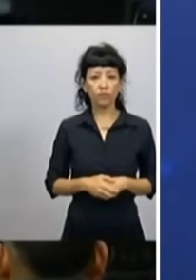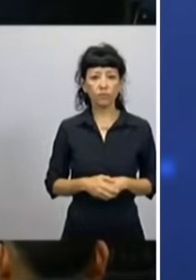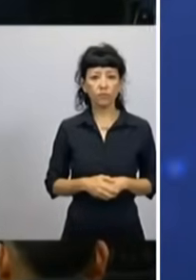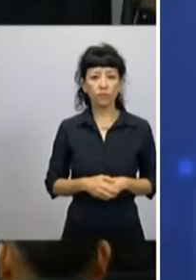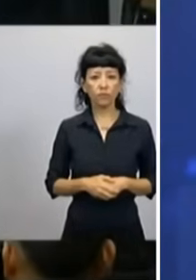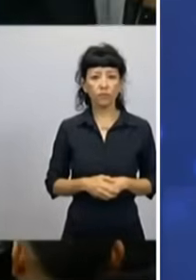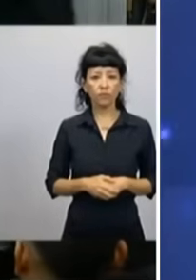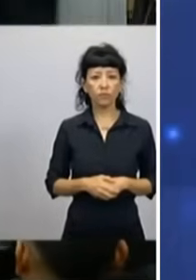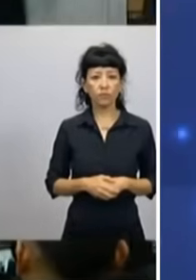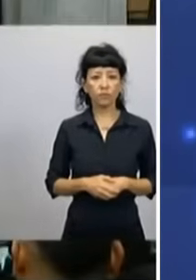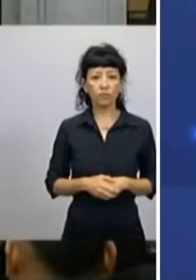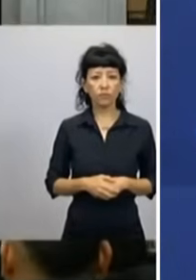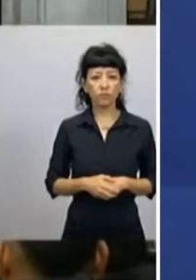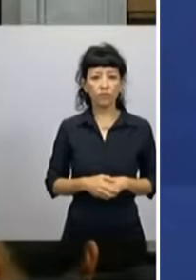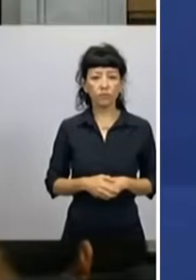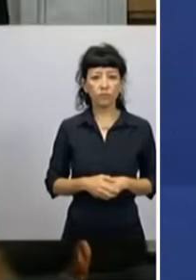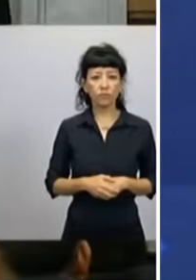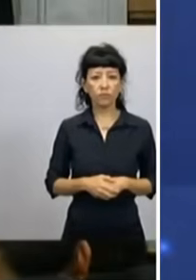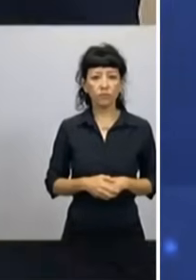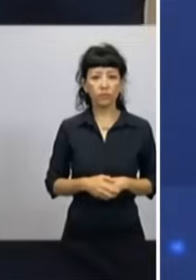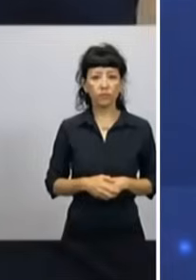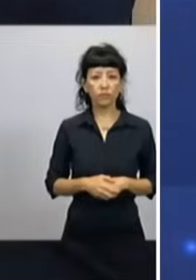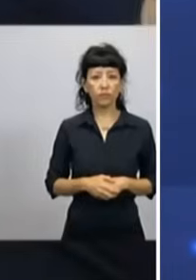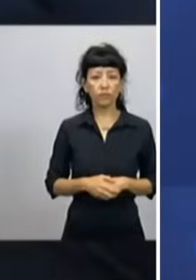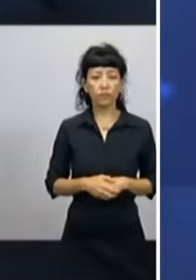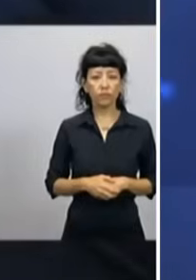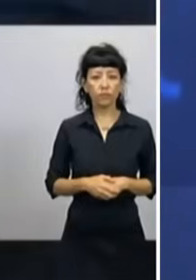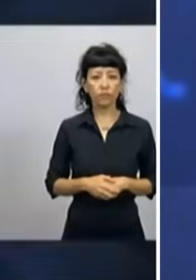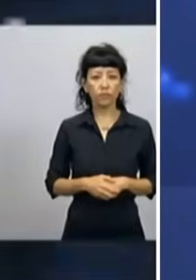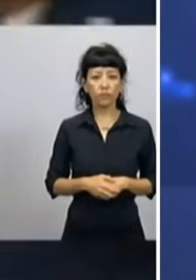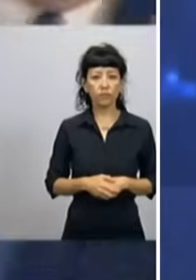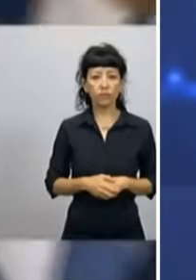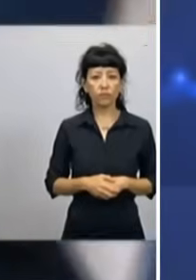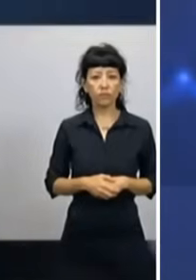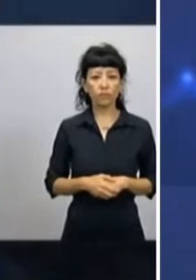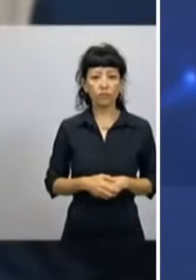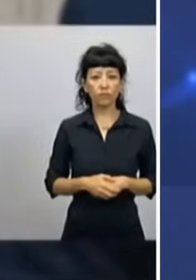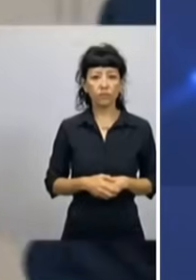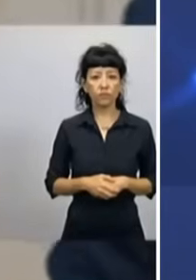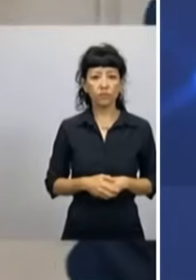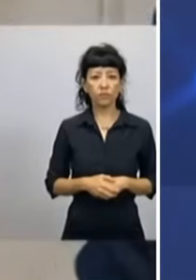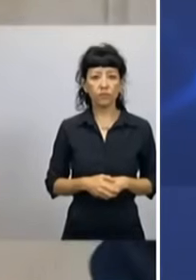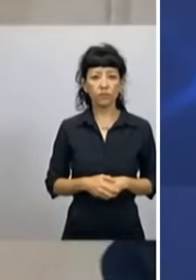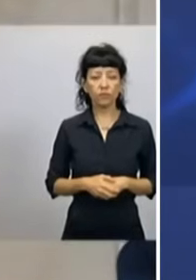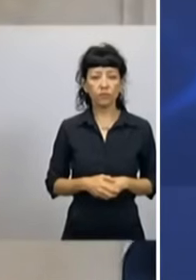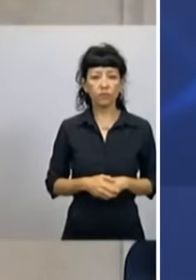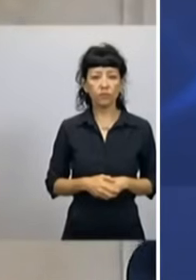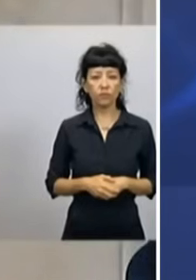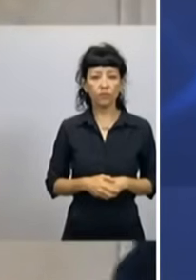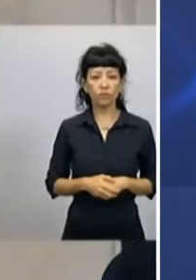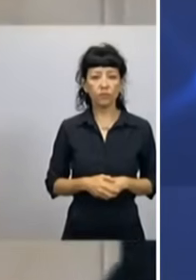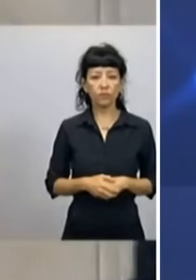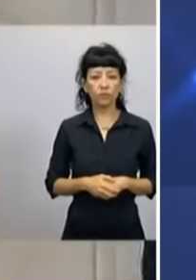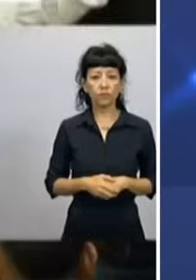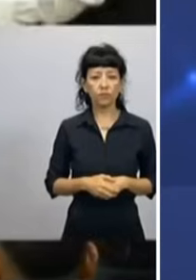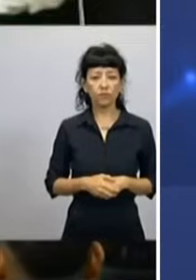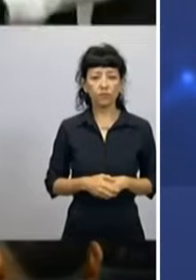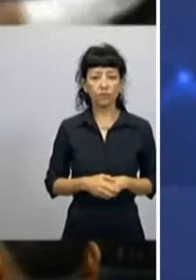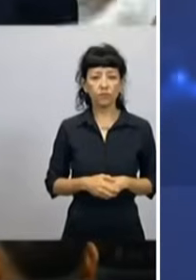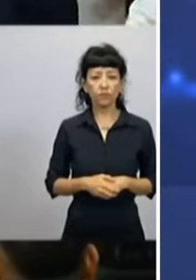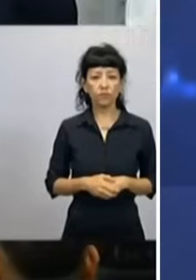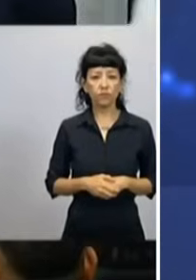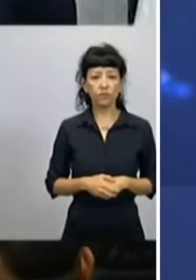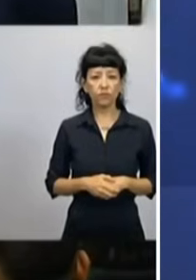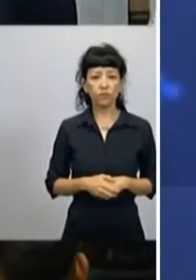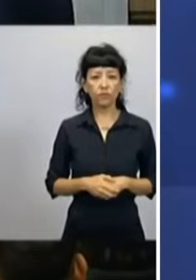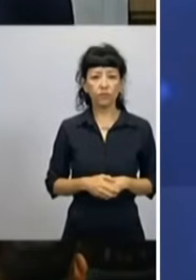no es que haya una fecha precisa, pero claramente va a haber, digamos, un cierto tiempo que no será muy